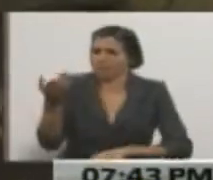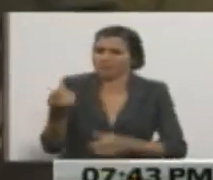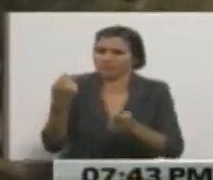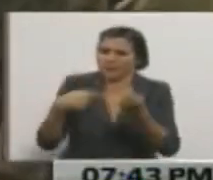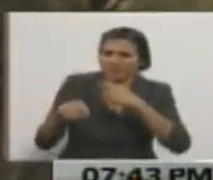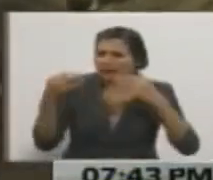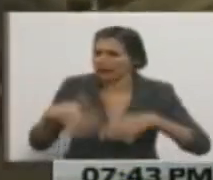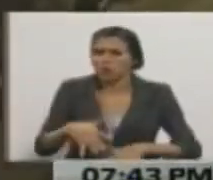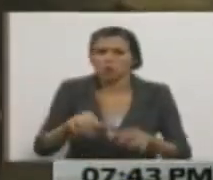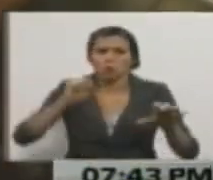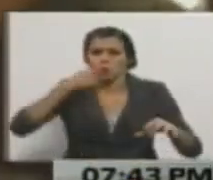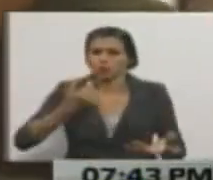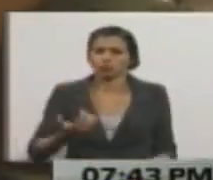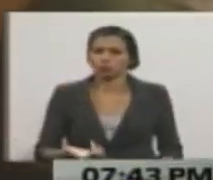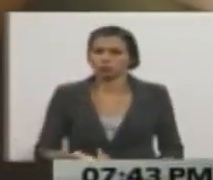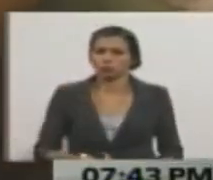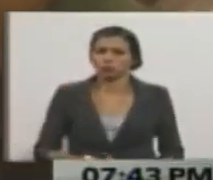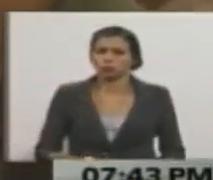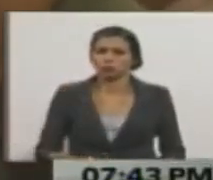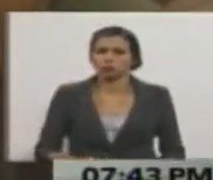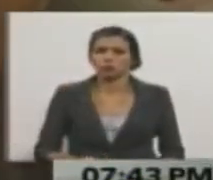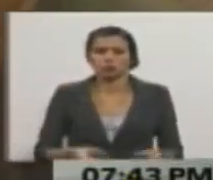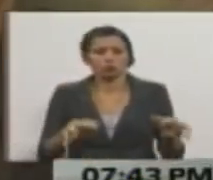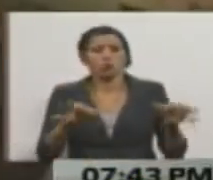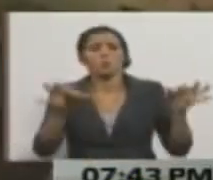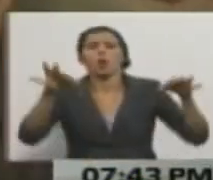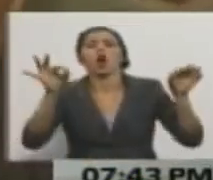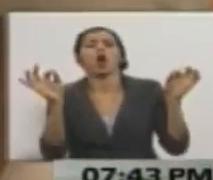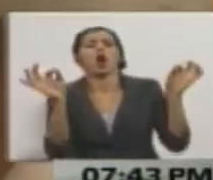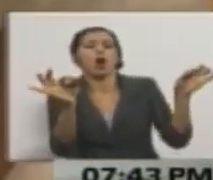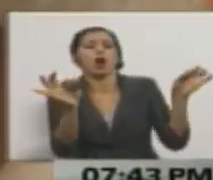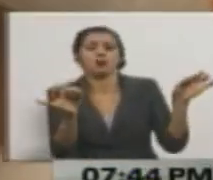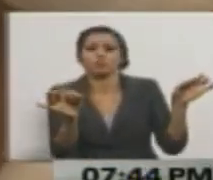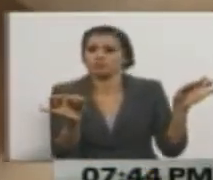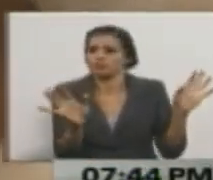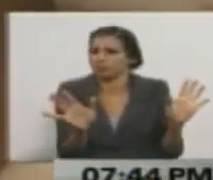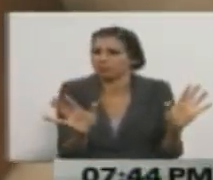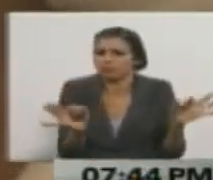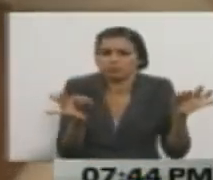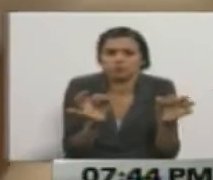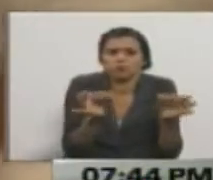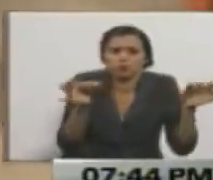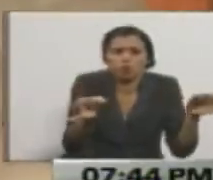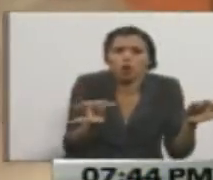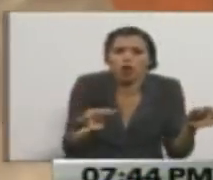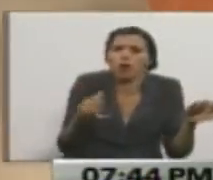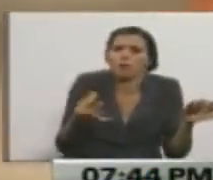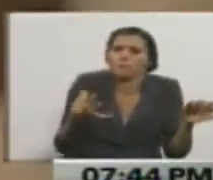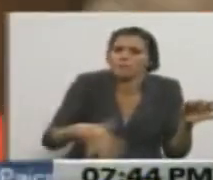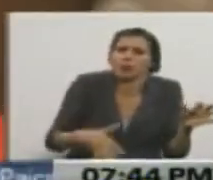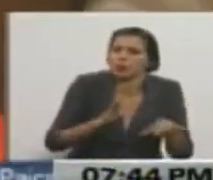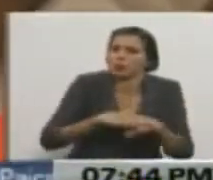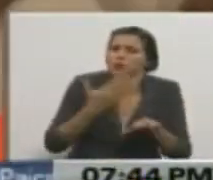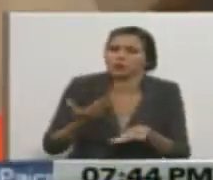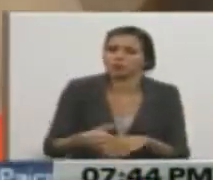llamas, porque tú le estás colocando una hojita de laurel que no te cuesta nada. Entonces, si hay canales congeladas, si